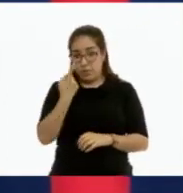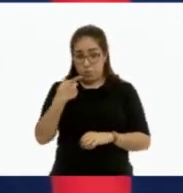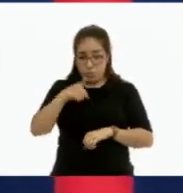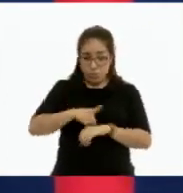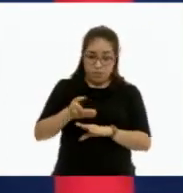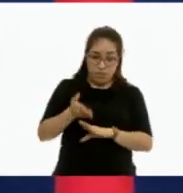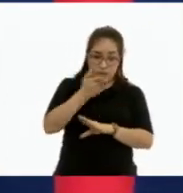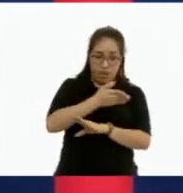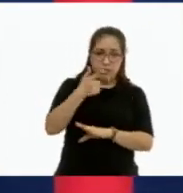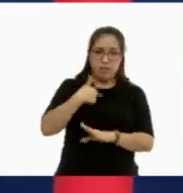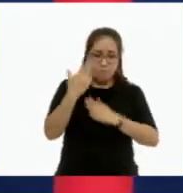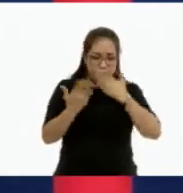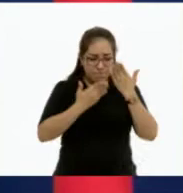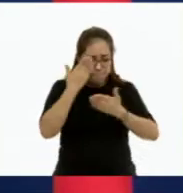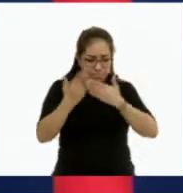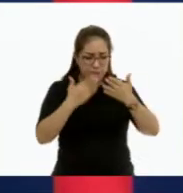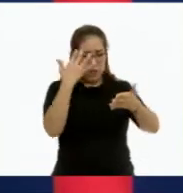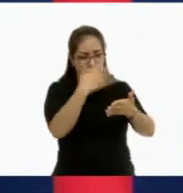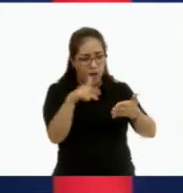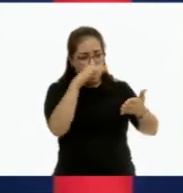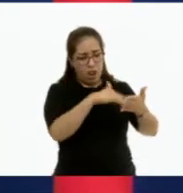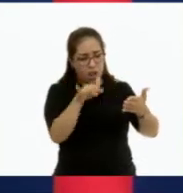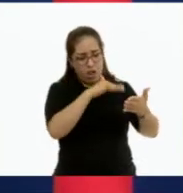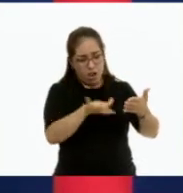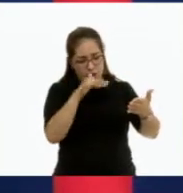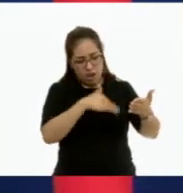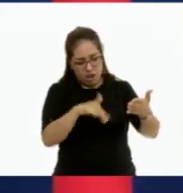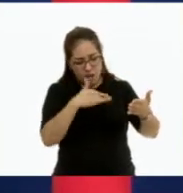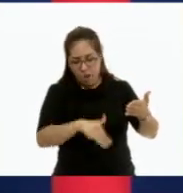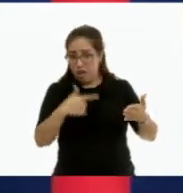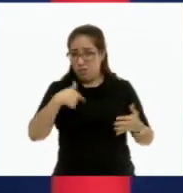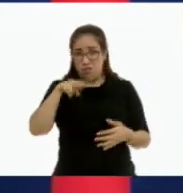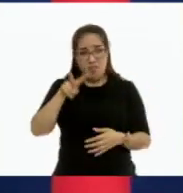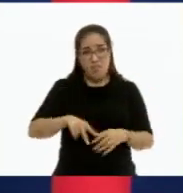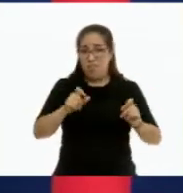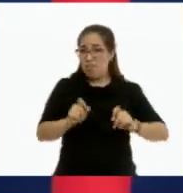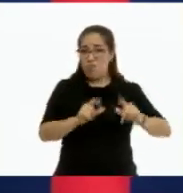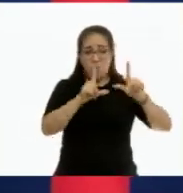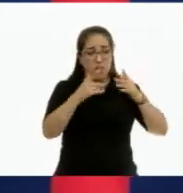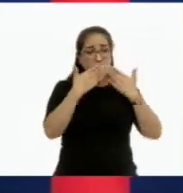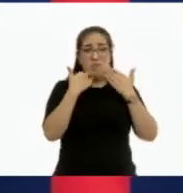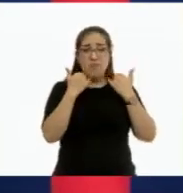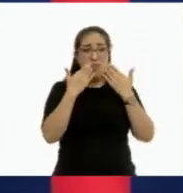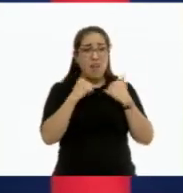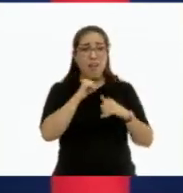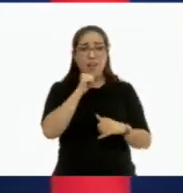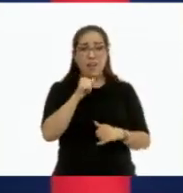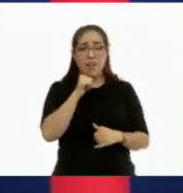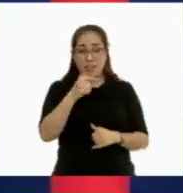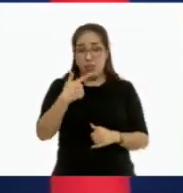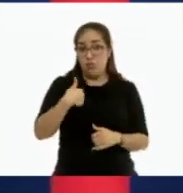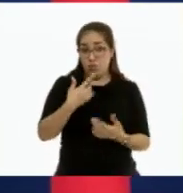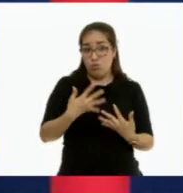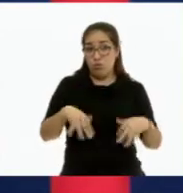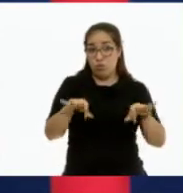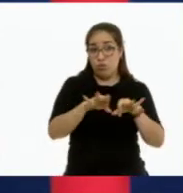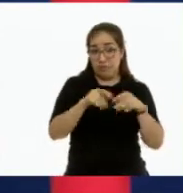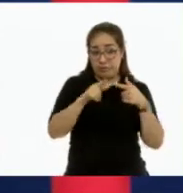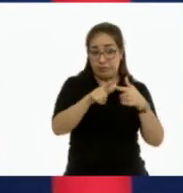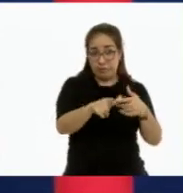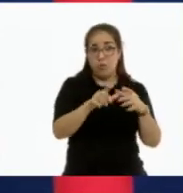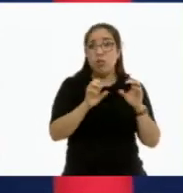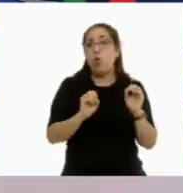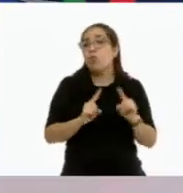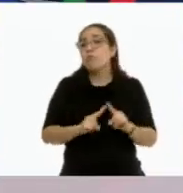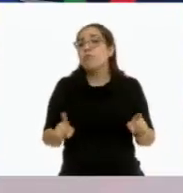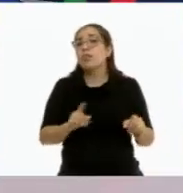leyendo todos mis apuntes. En realidad no tengo ninguna técnica en especial. ¿Es importante que use alguna o sigo estudiando de la misma